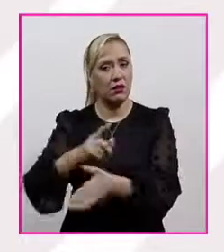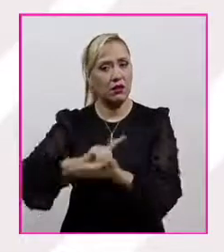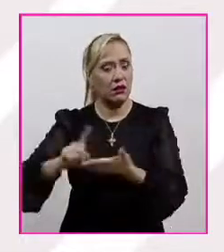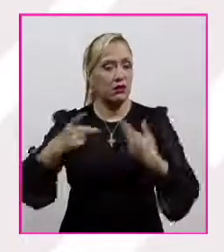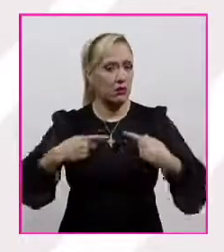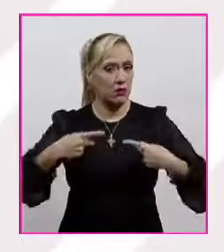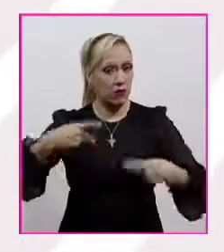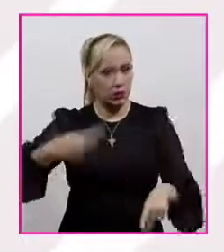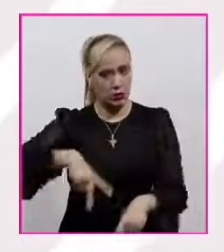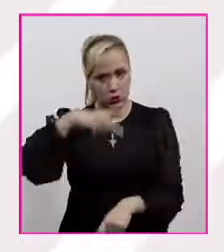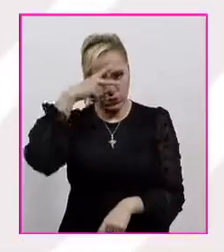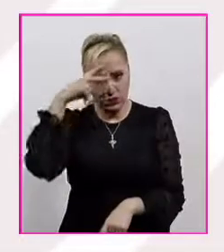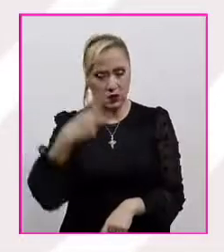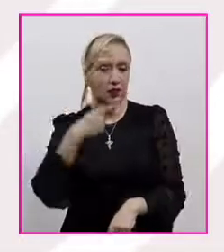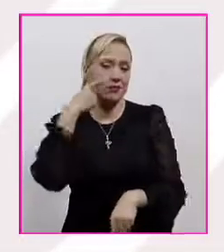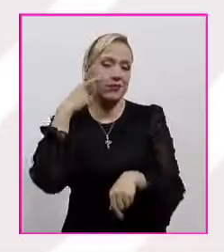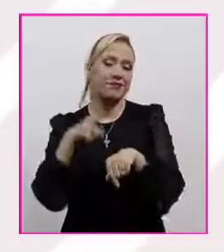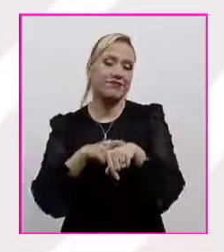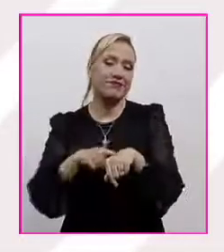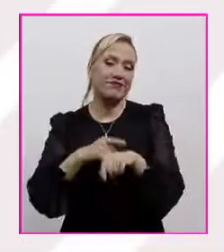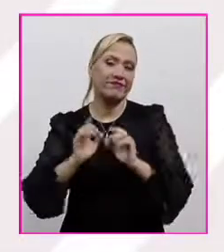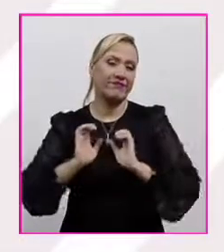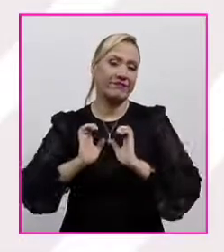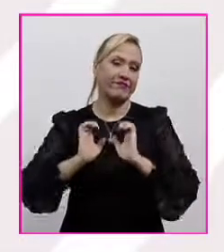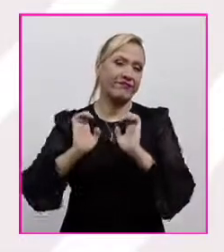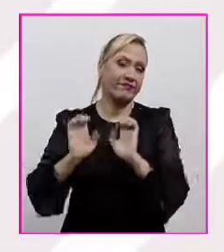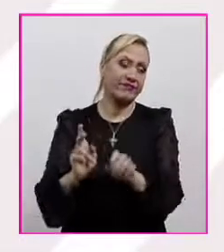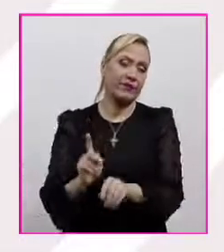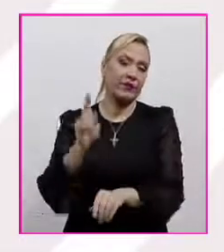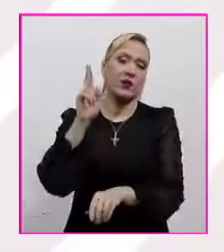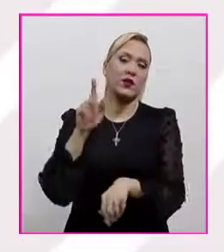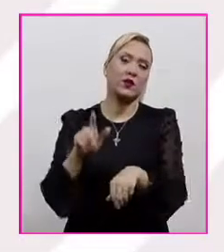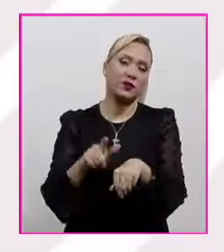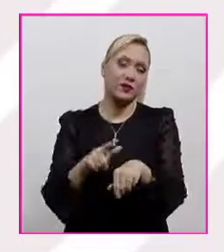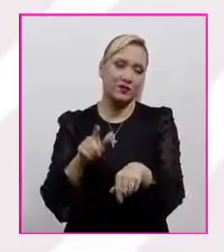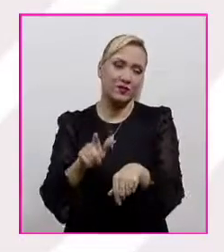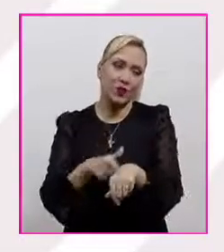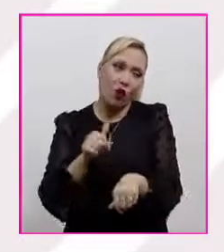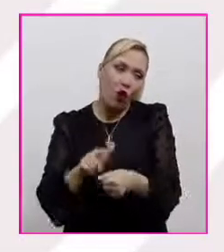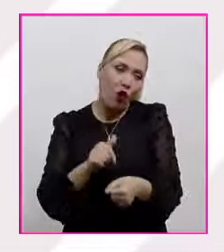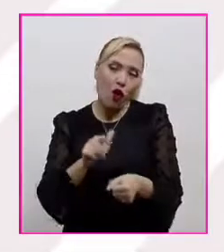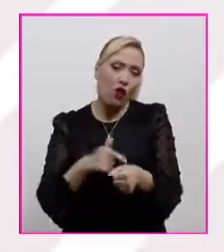personas mexicanas racializadas, ¿no? Entonces, sobre esto,